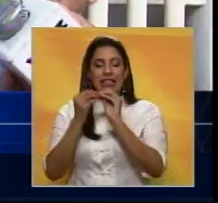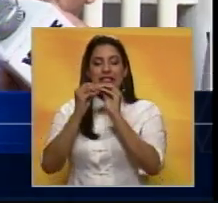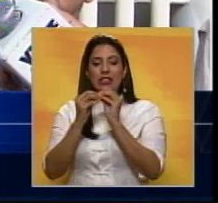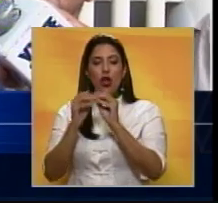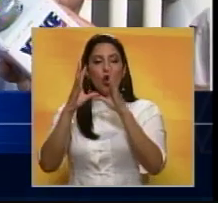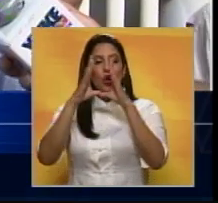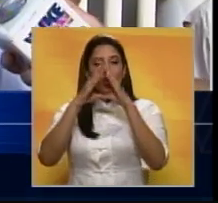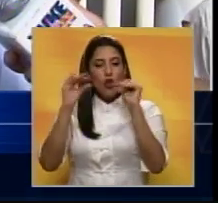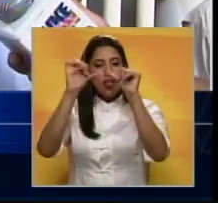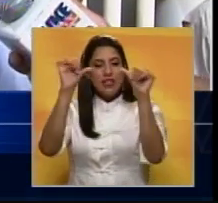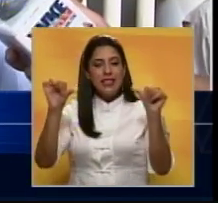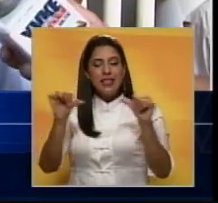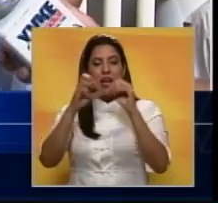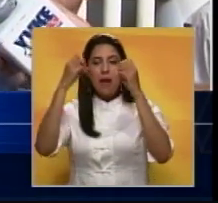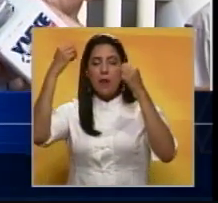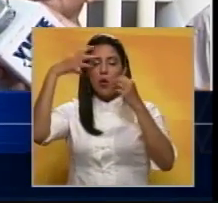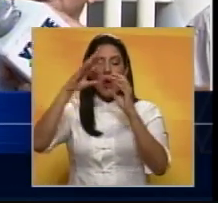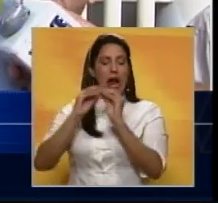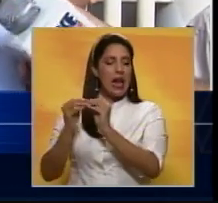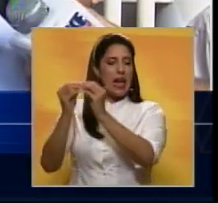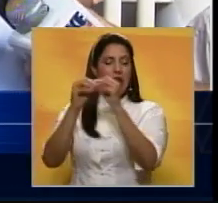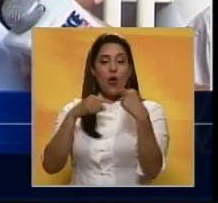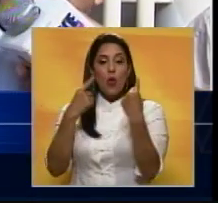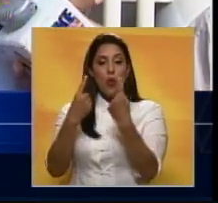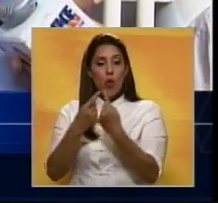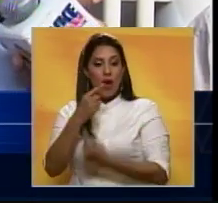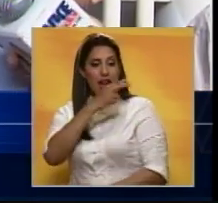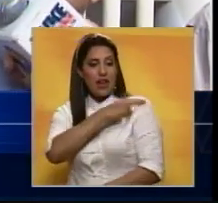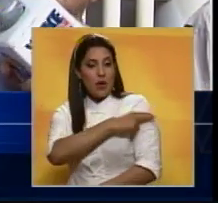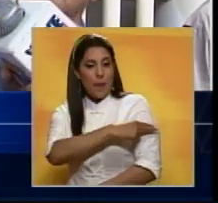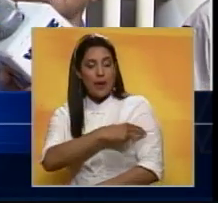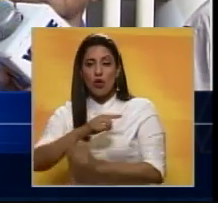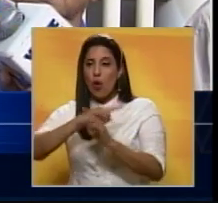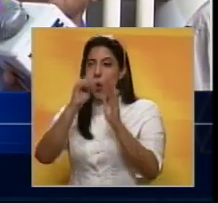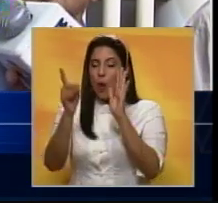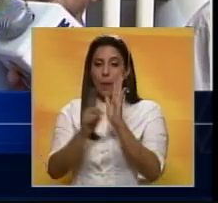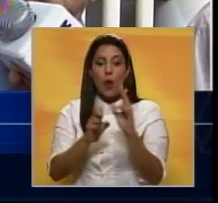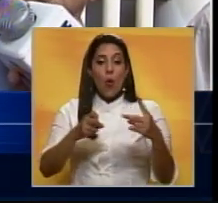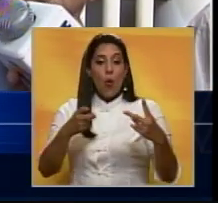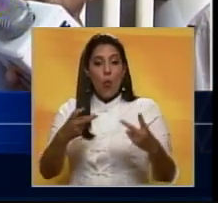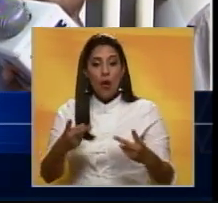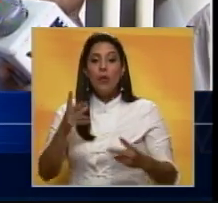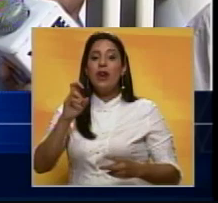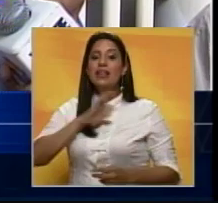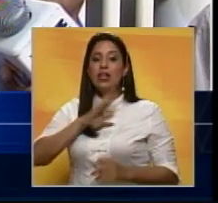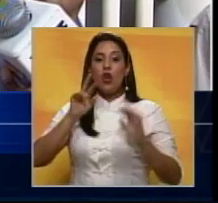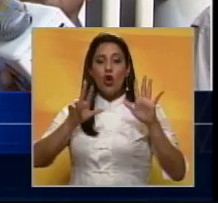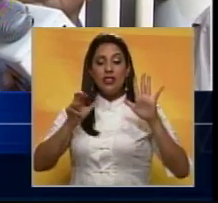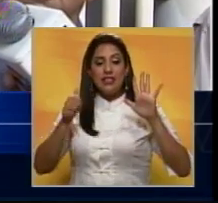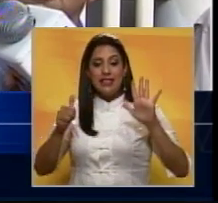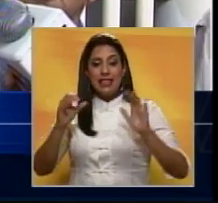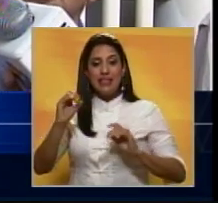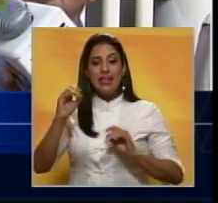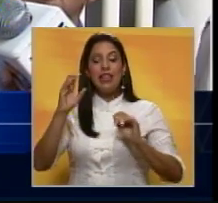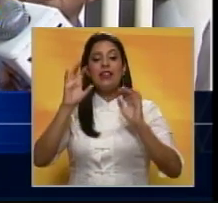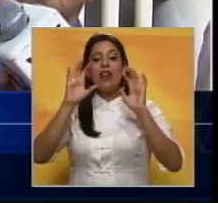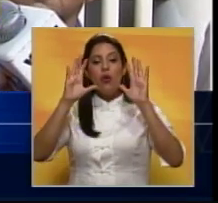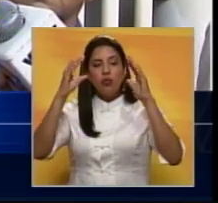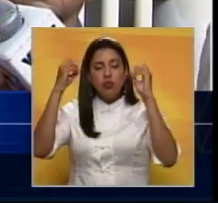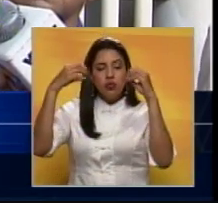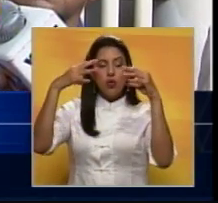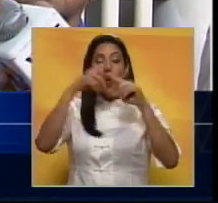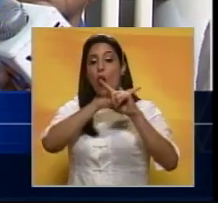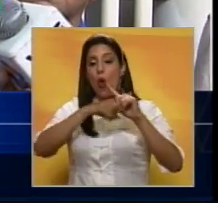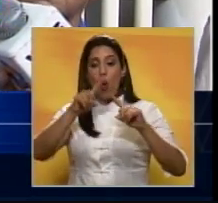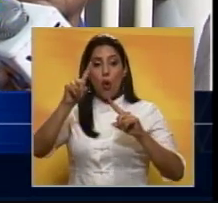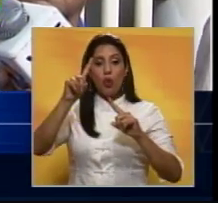recuperado todo el sistema eléctrico del centro materno, pero en su totalidad nuevo. Se colocaron 868 fluorescentes, se